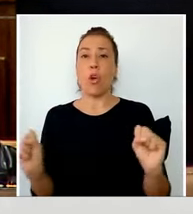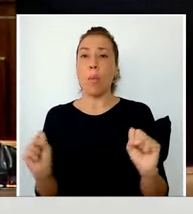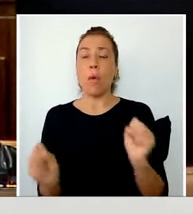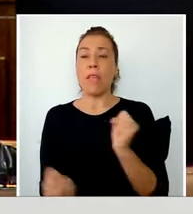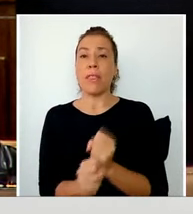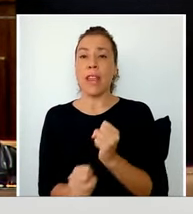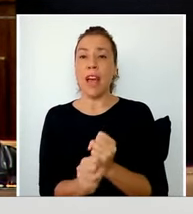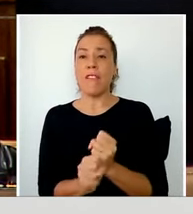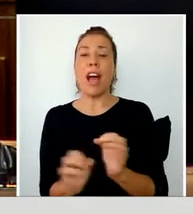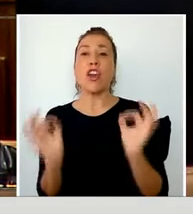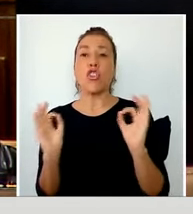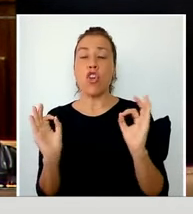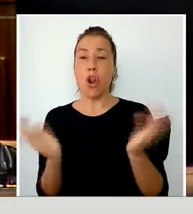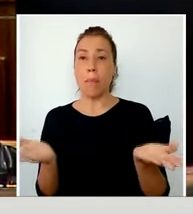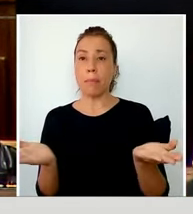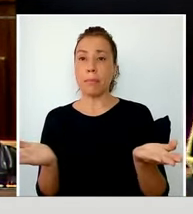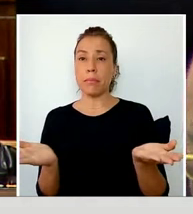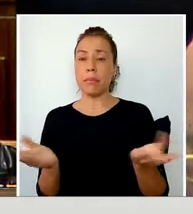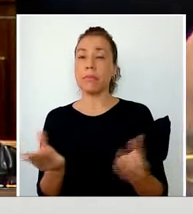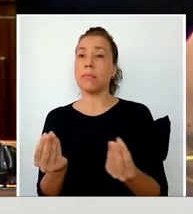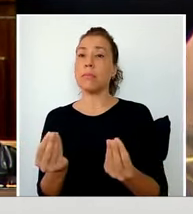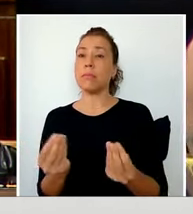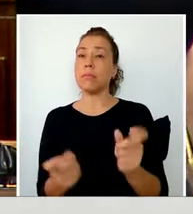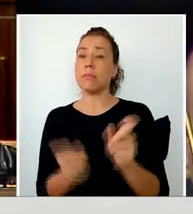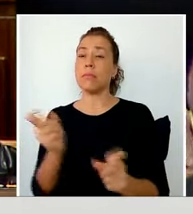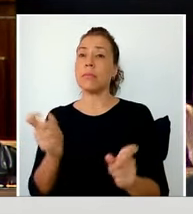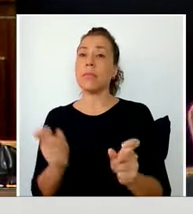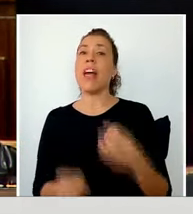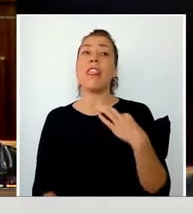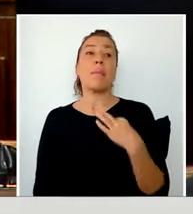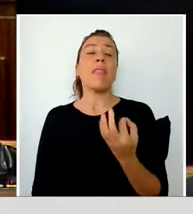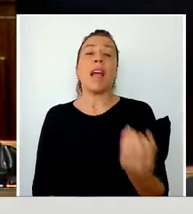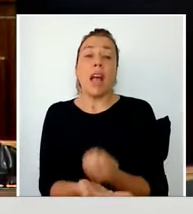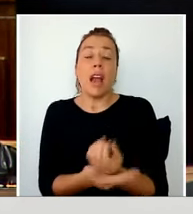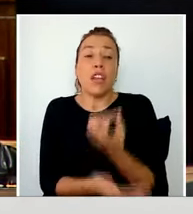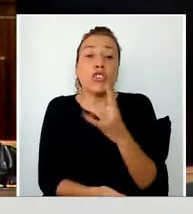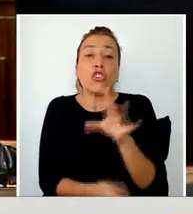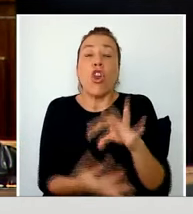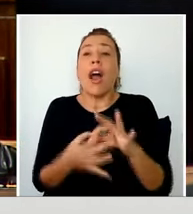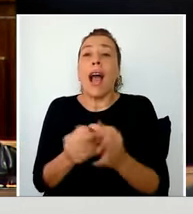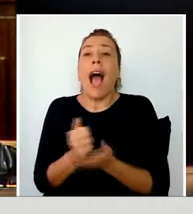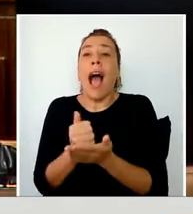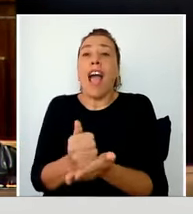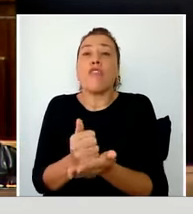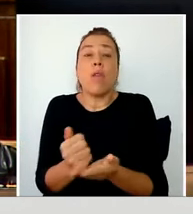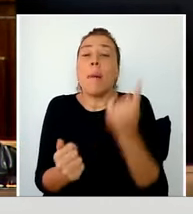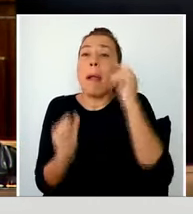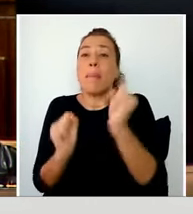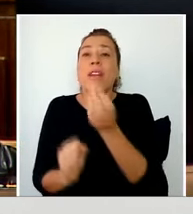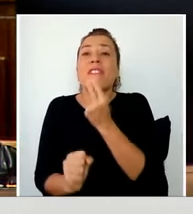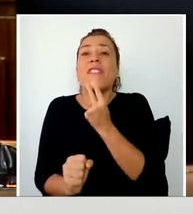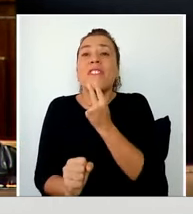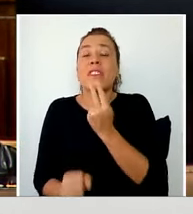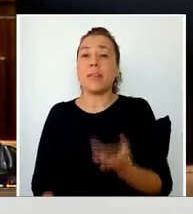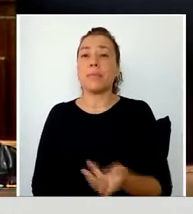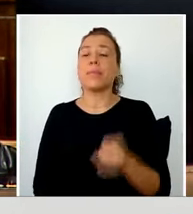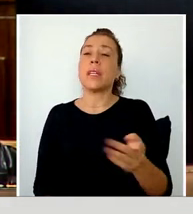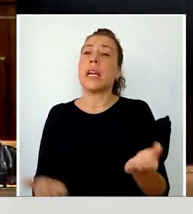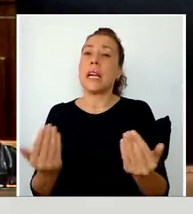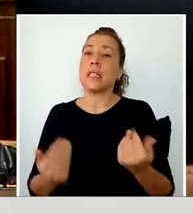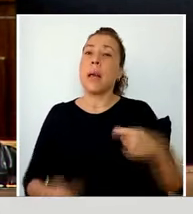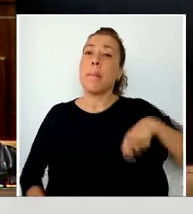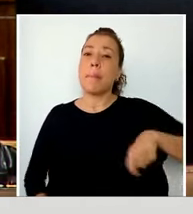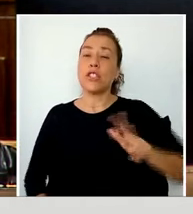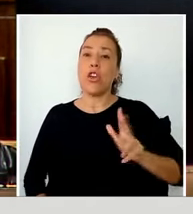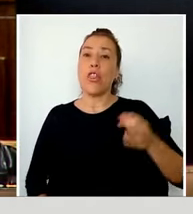por lo que en muchos casos dependen únicamente de esta ayuda para poder subsistir ellos necesitan una pensión digna que